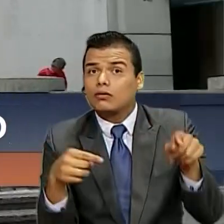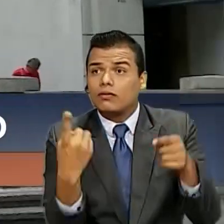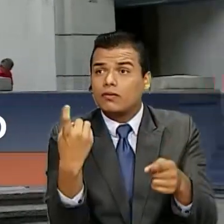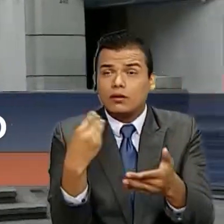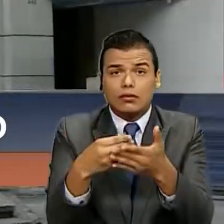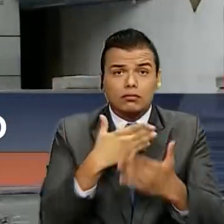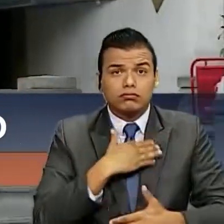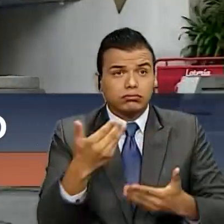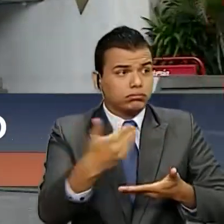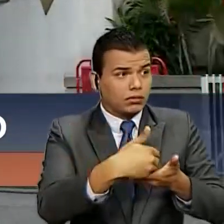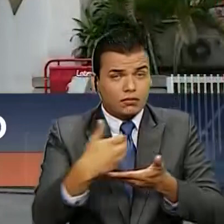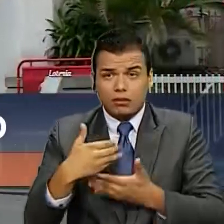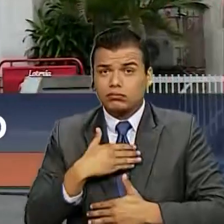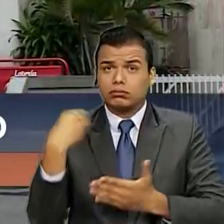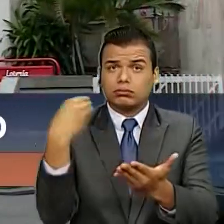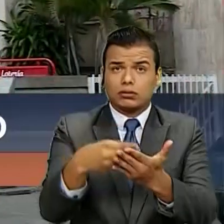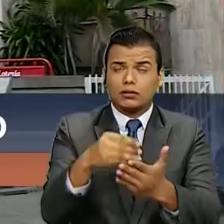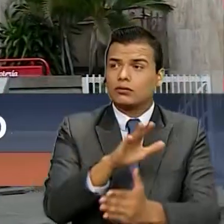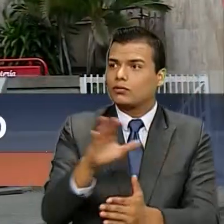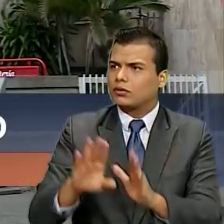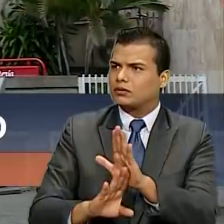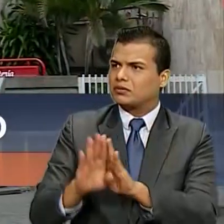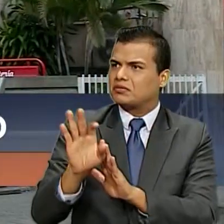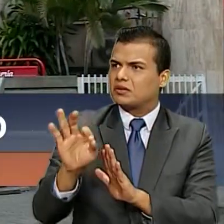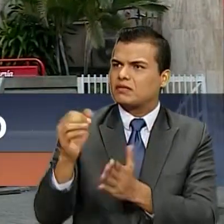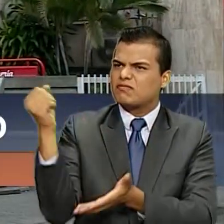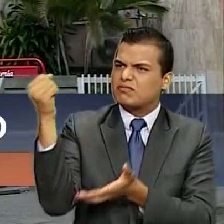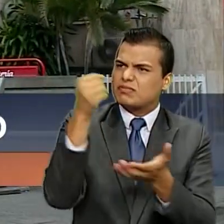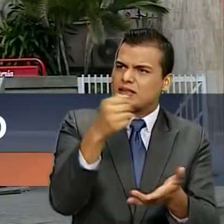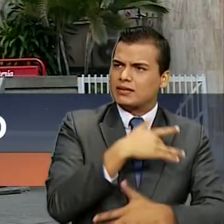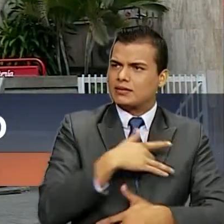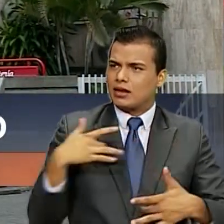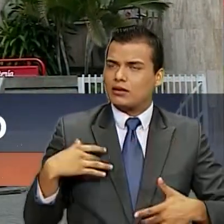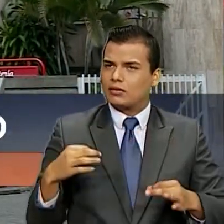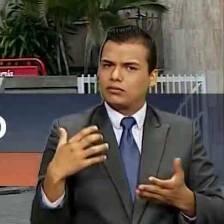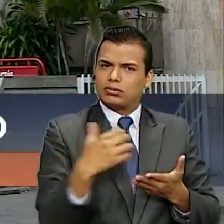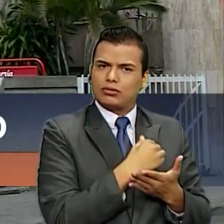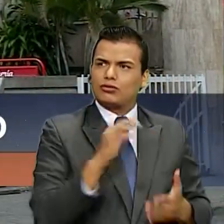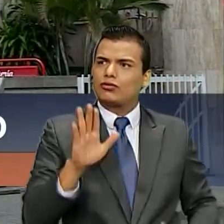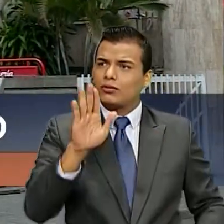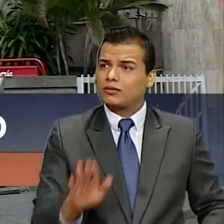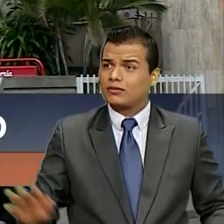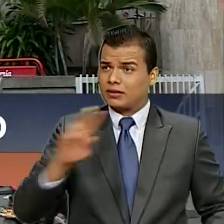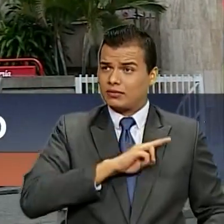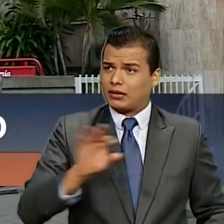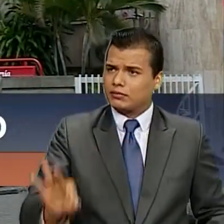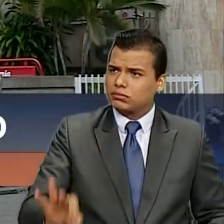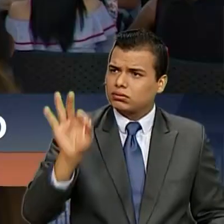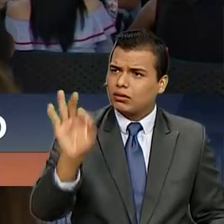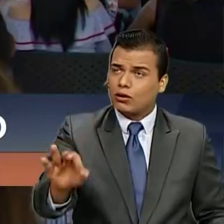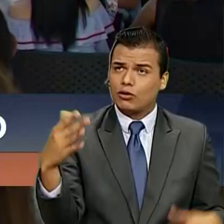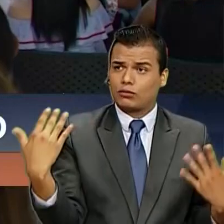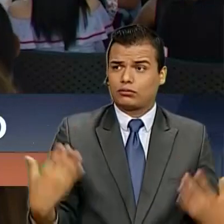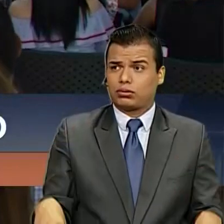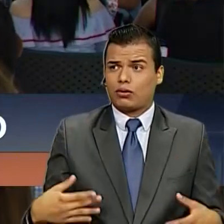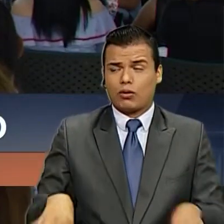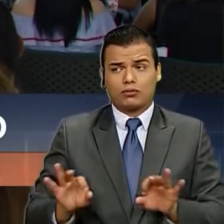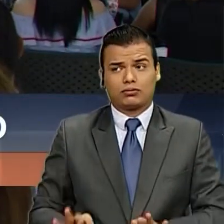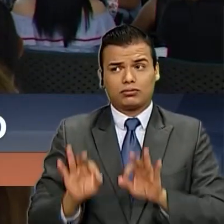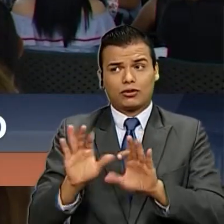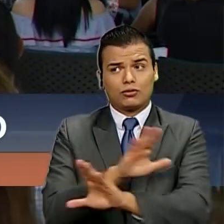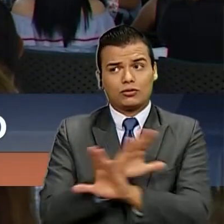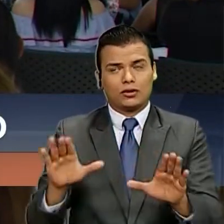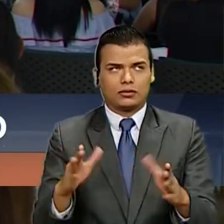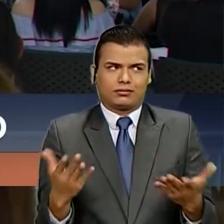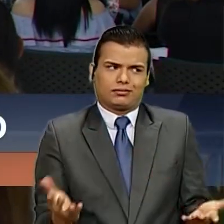premio. La medida que la beneficencia le vaya bien, le va bien a la salud, le va bien a la renta departamental. Es así porque nosotros somos los encargados de generar recursos